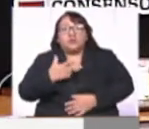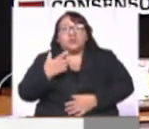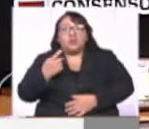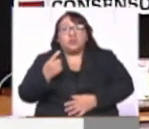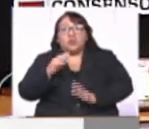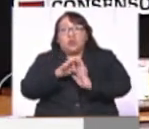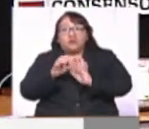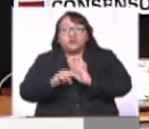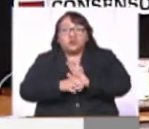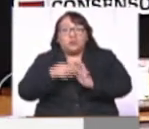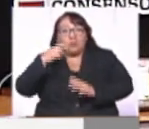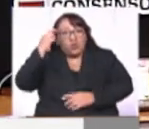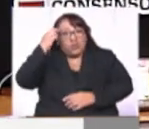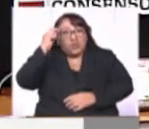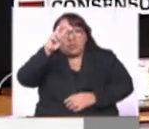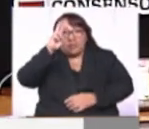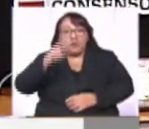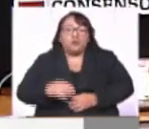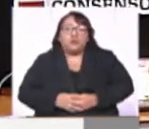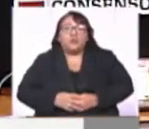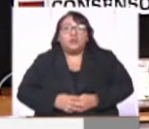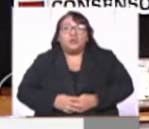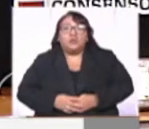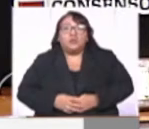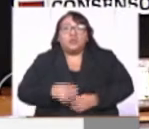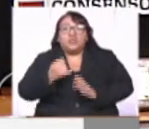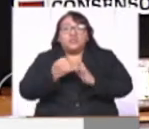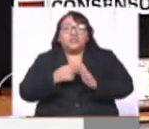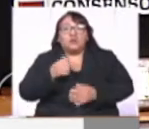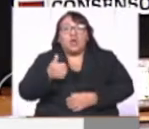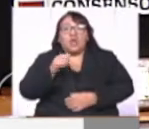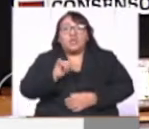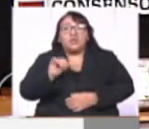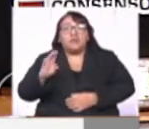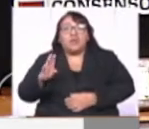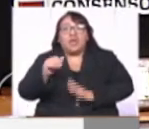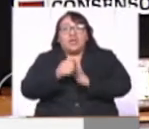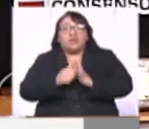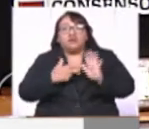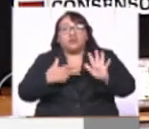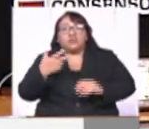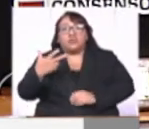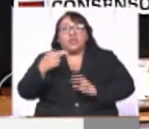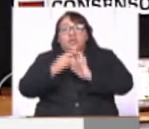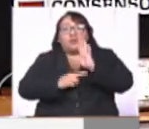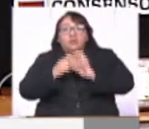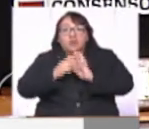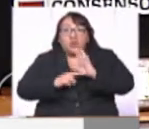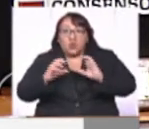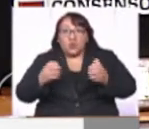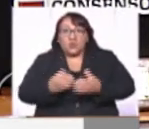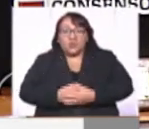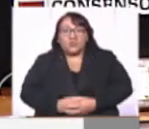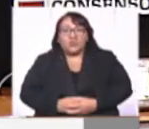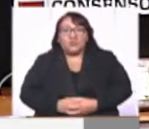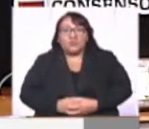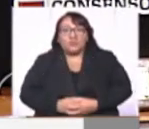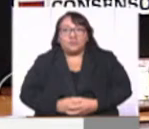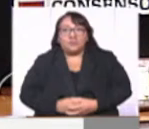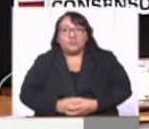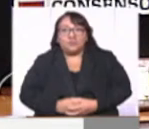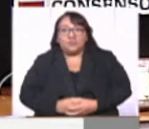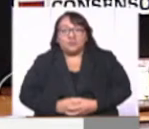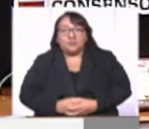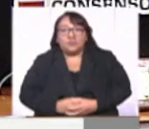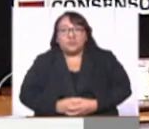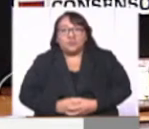de la Constitución Política del Perú y los incisos A y B del artículo 83 del Reglamento del Congreso de la República,